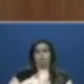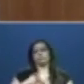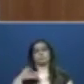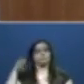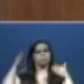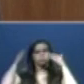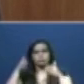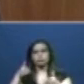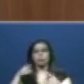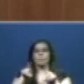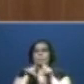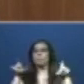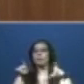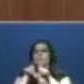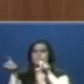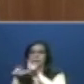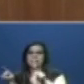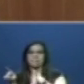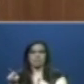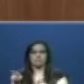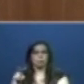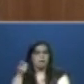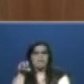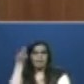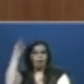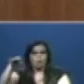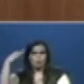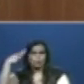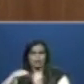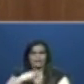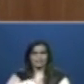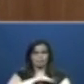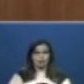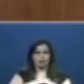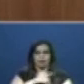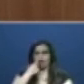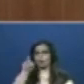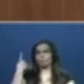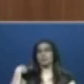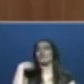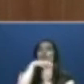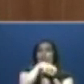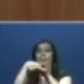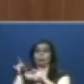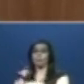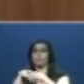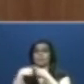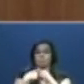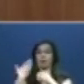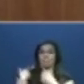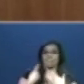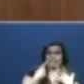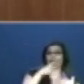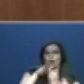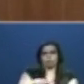aula empresa una iniciativa única en España que el año pasado ha aumentado sus centros participantes de 6 a